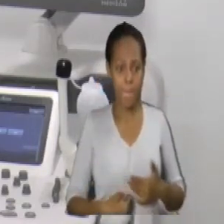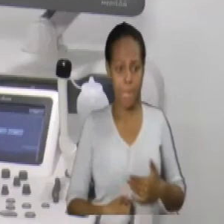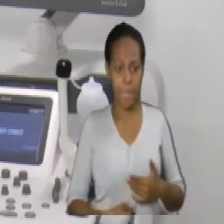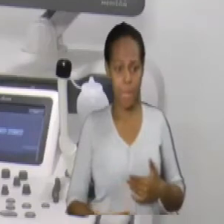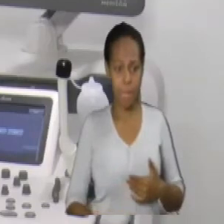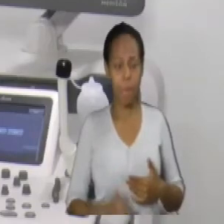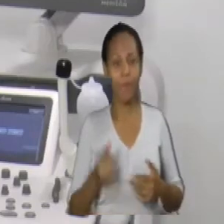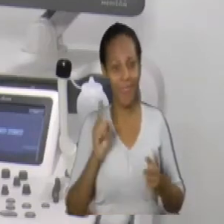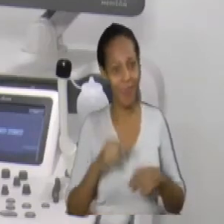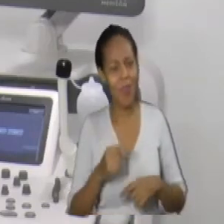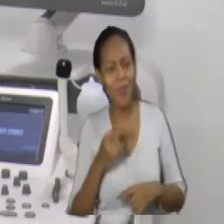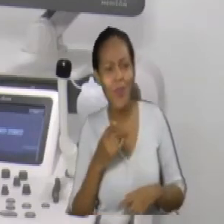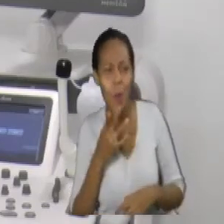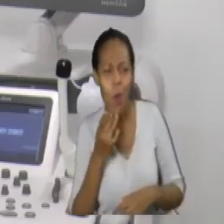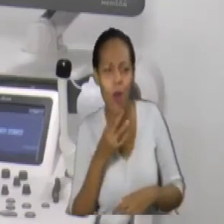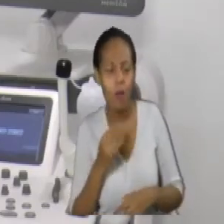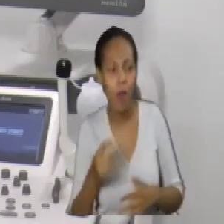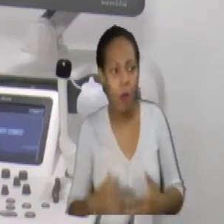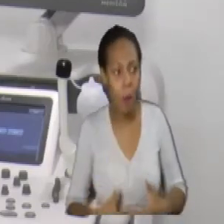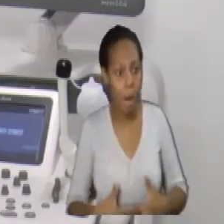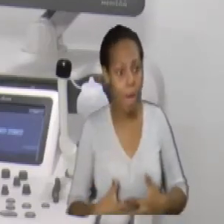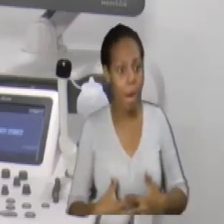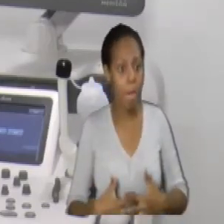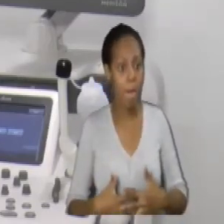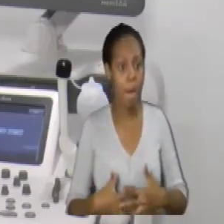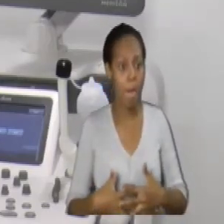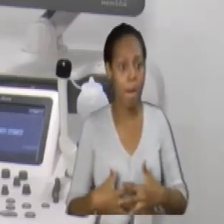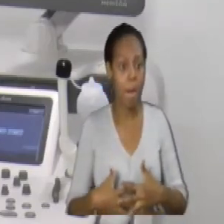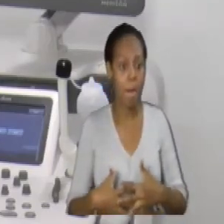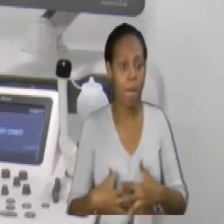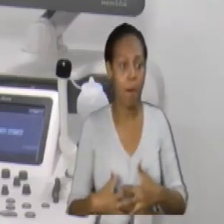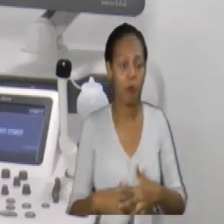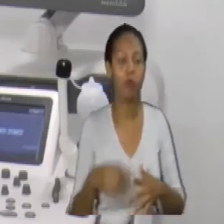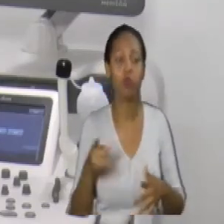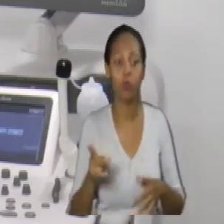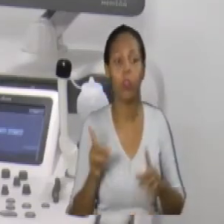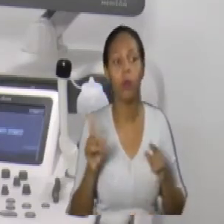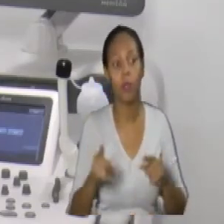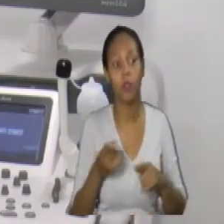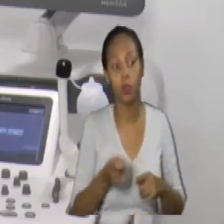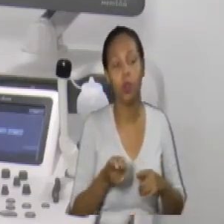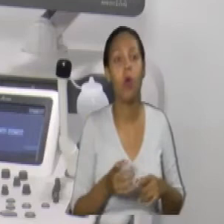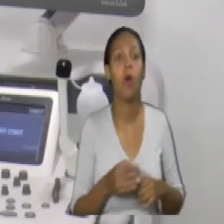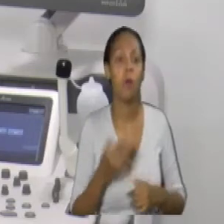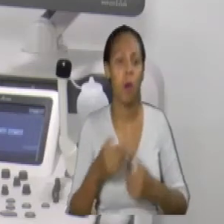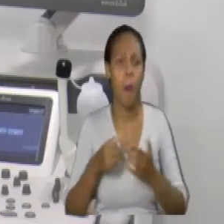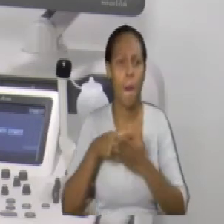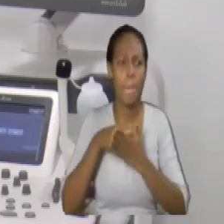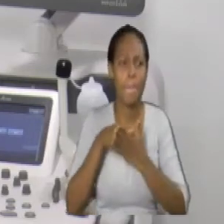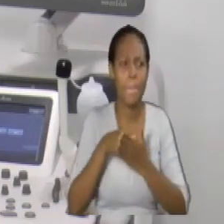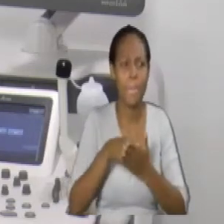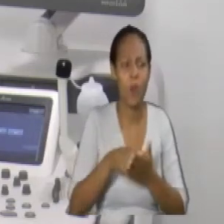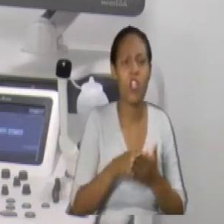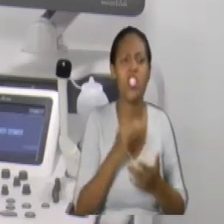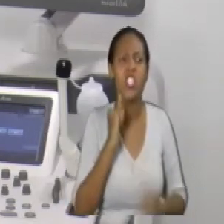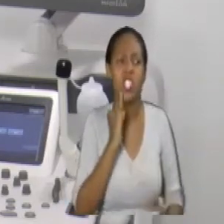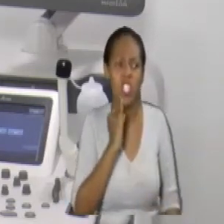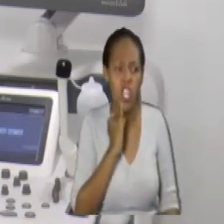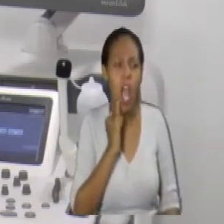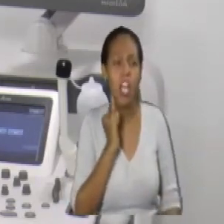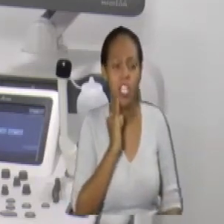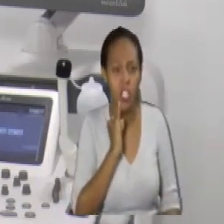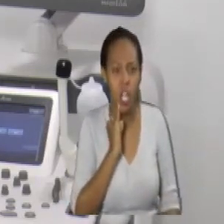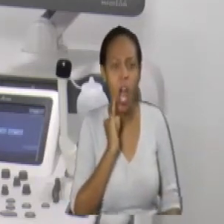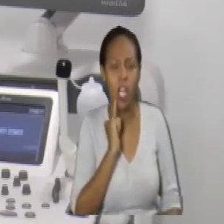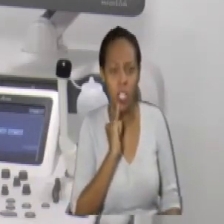va creciendo, hay una mayor frecuencia en la micción de la mujer porque el tamaño del útero hace presión hacia la vejiga y aumenta la frecuencia de la